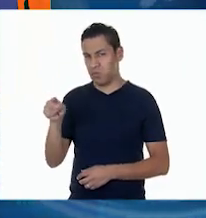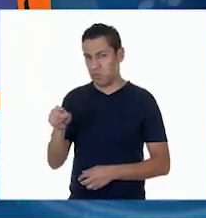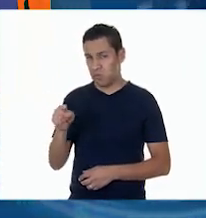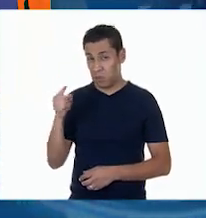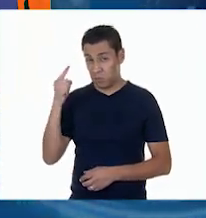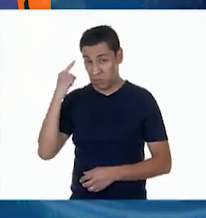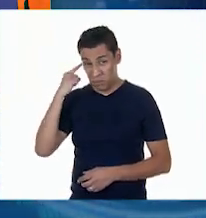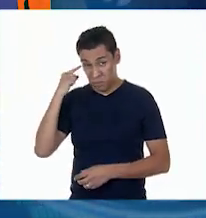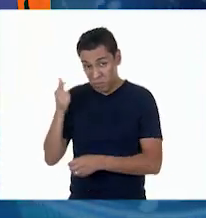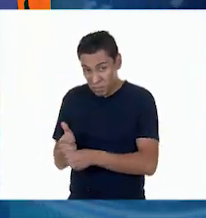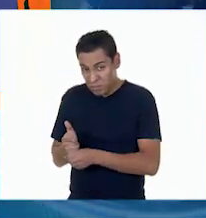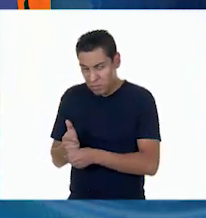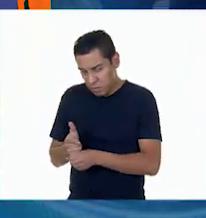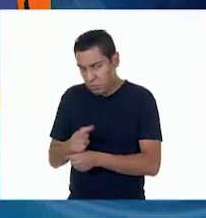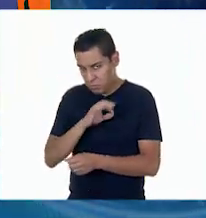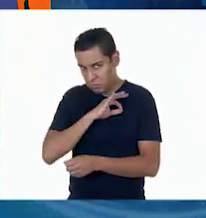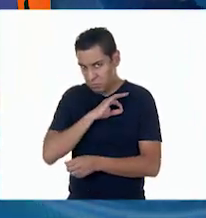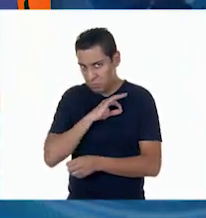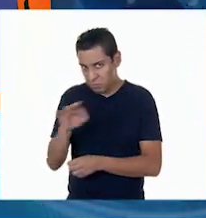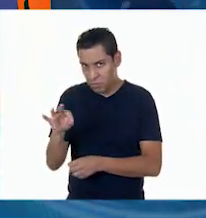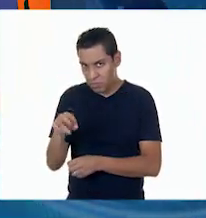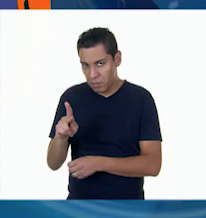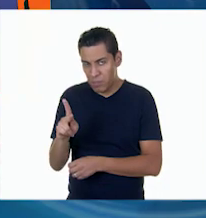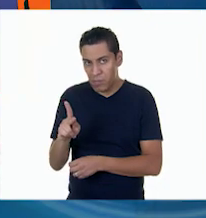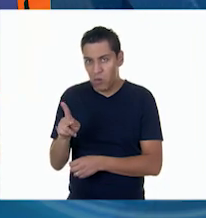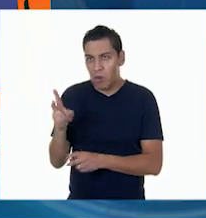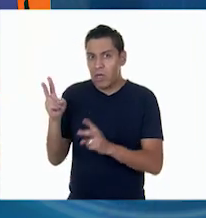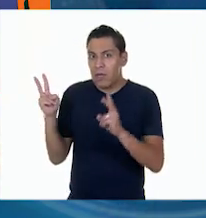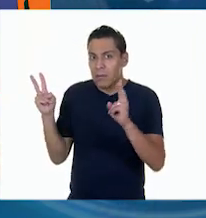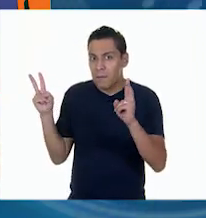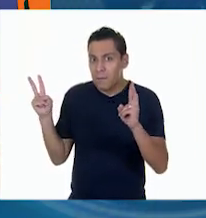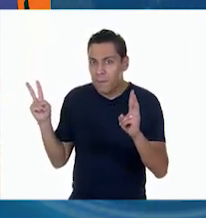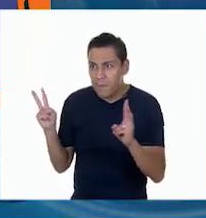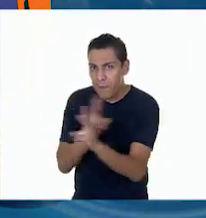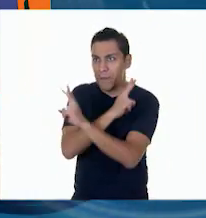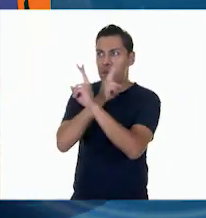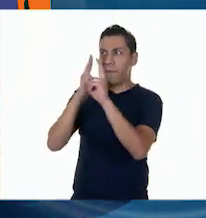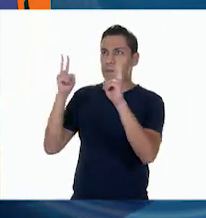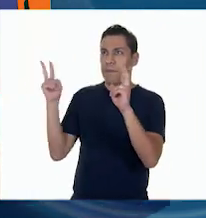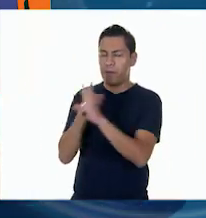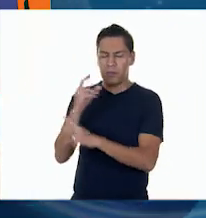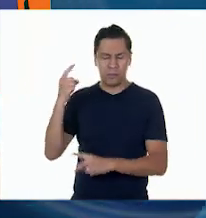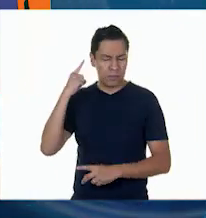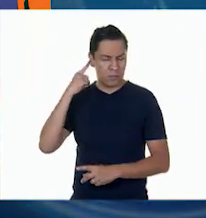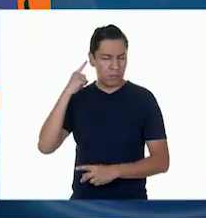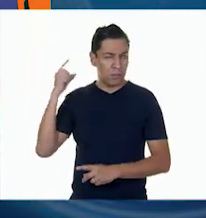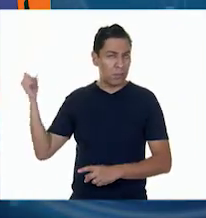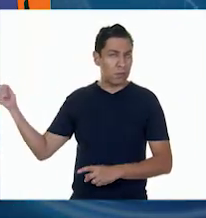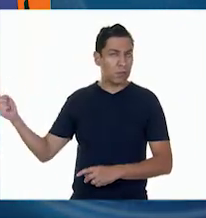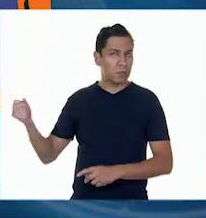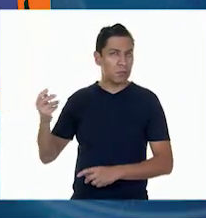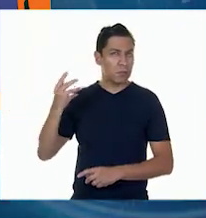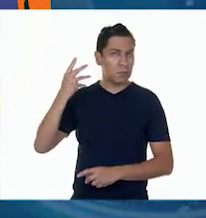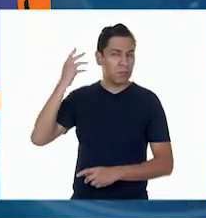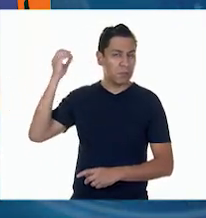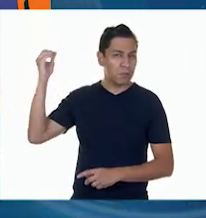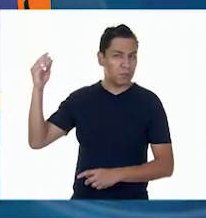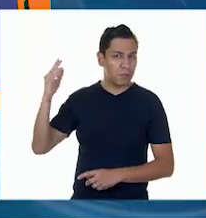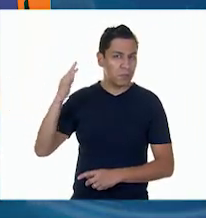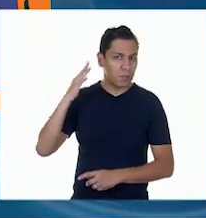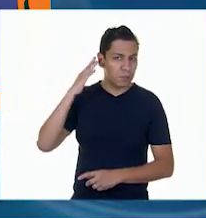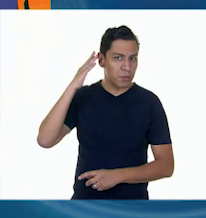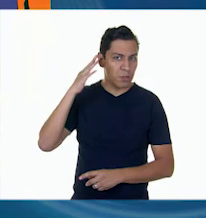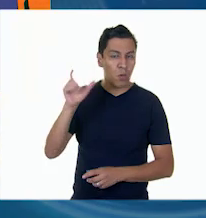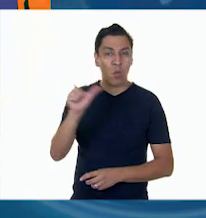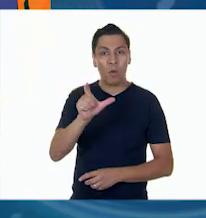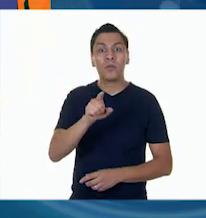oídos. Esas ondas son presión de aire. Ahora, esa presión de aire se transmite cuando nosotros hablamos. Literalmente